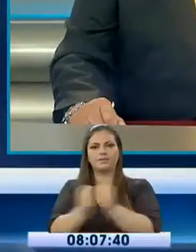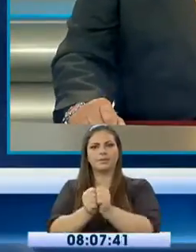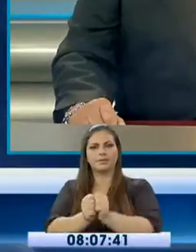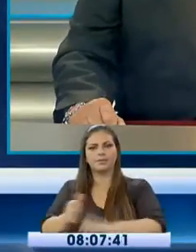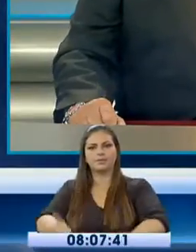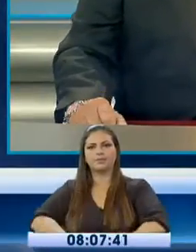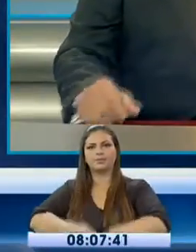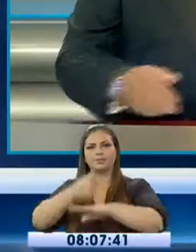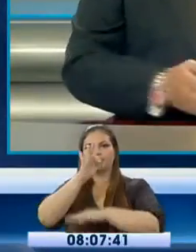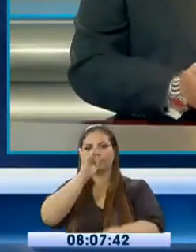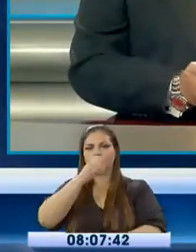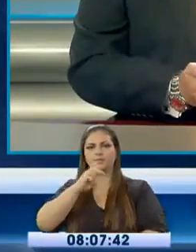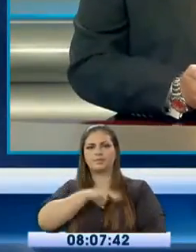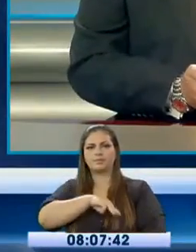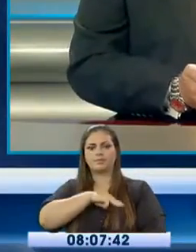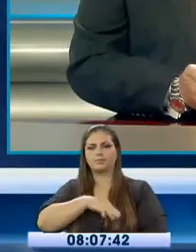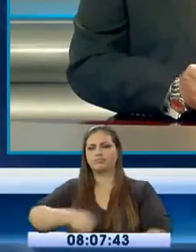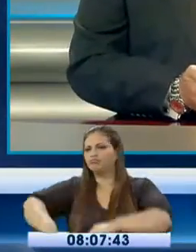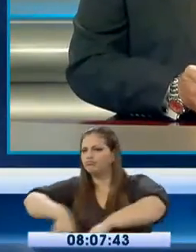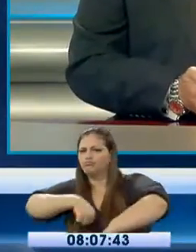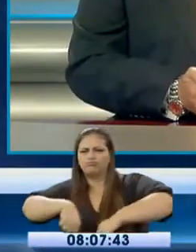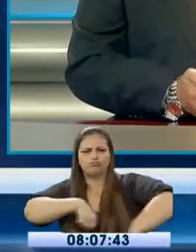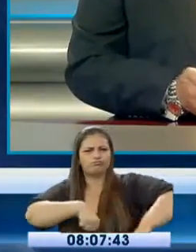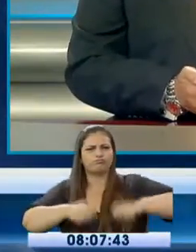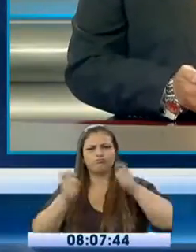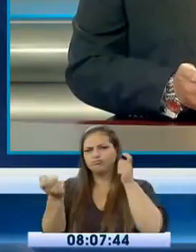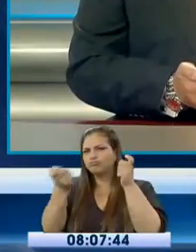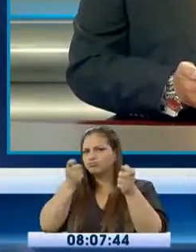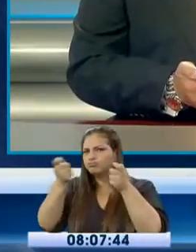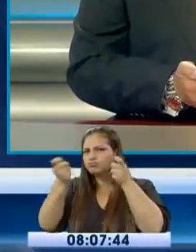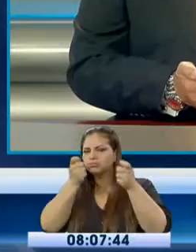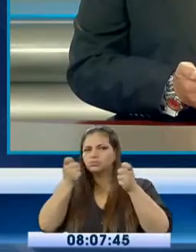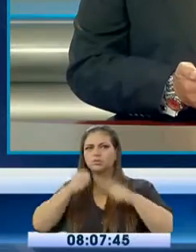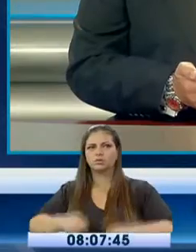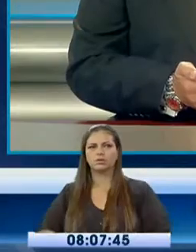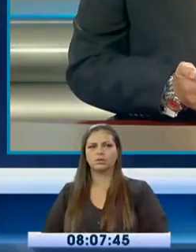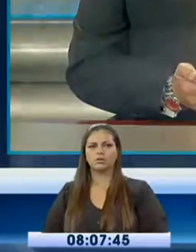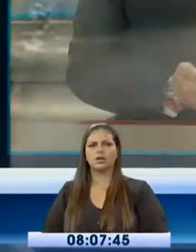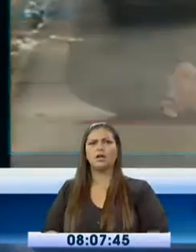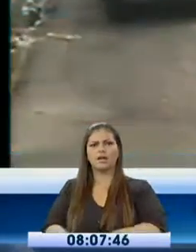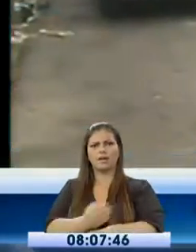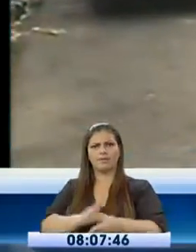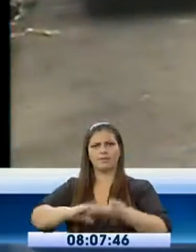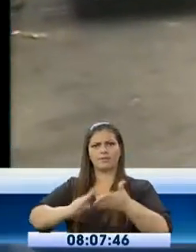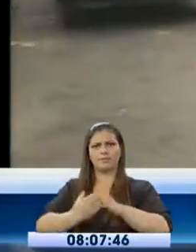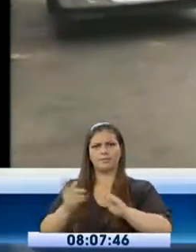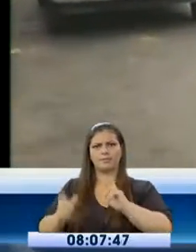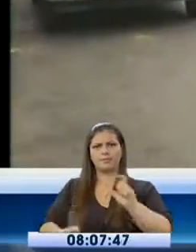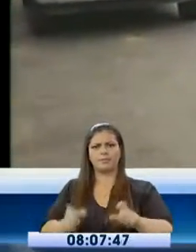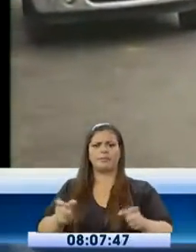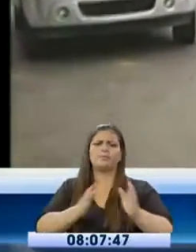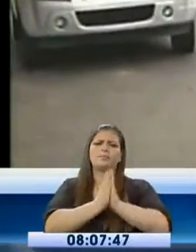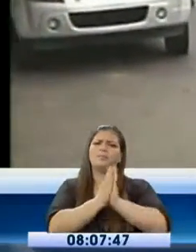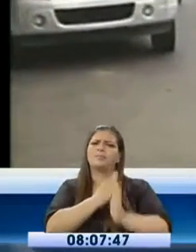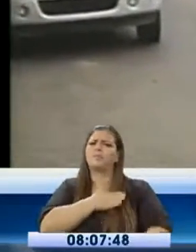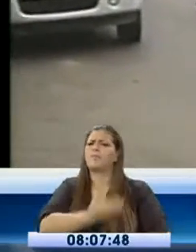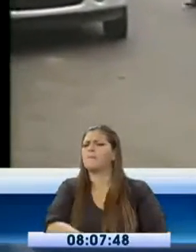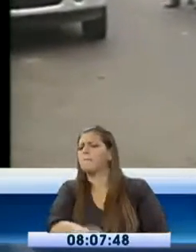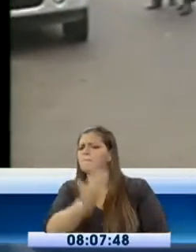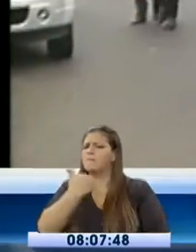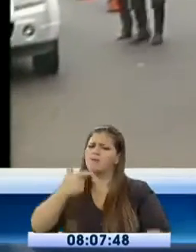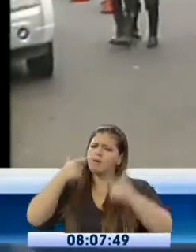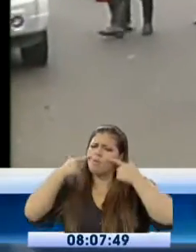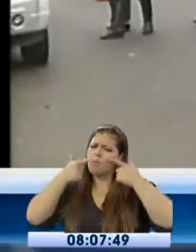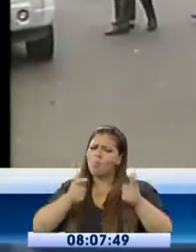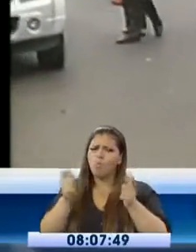de Tránsito Municipal están desplegando este operativo policial. Otro de los que fueron solicitados por la comunidad, debido a que me encuentro en